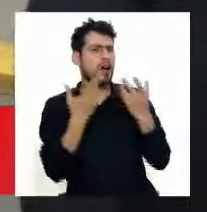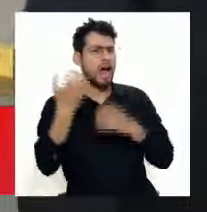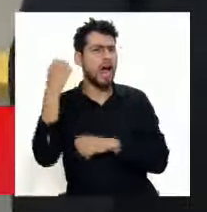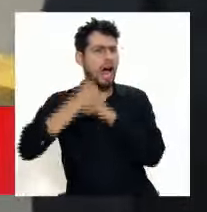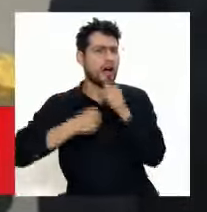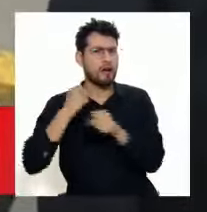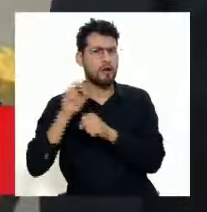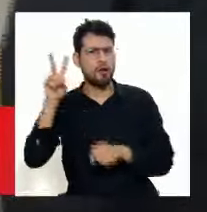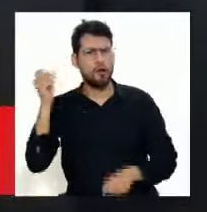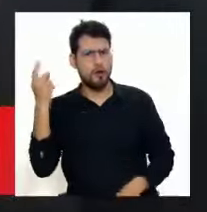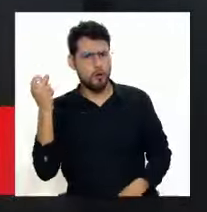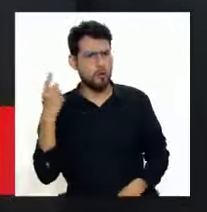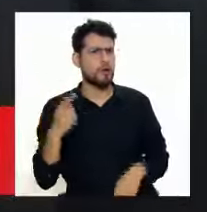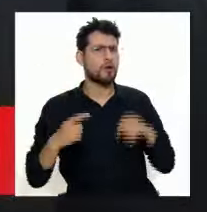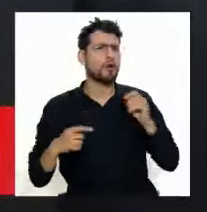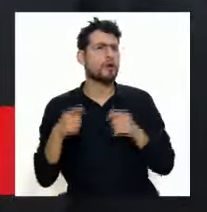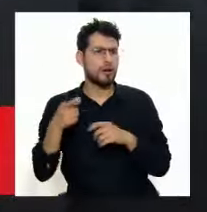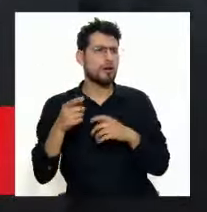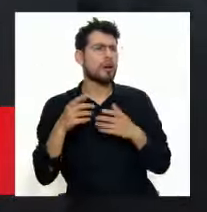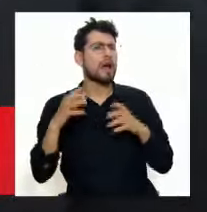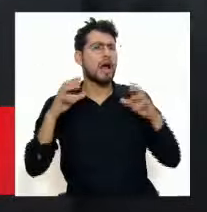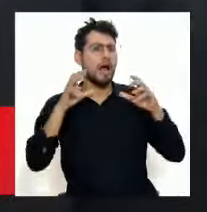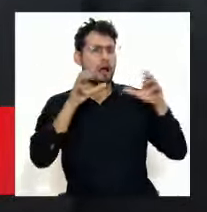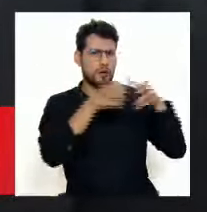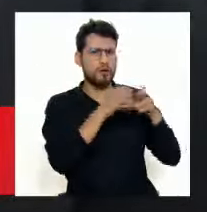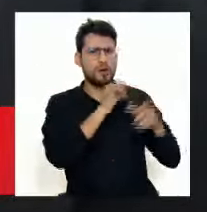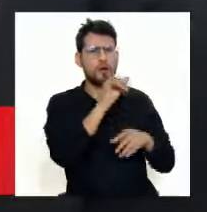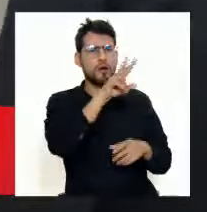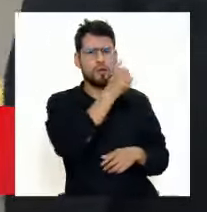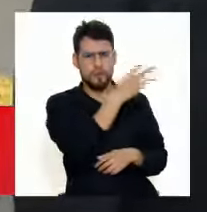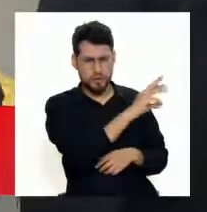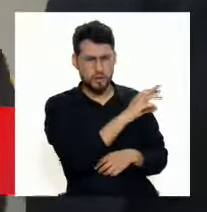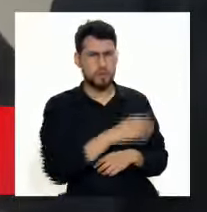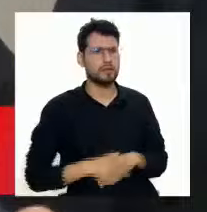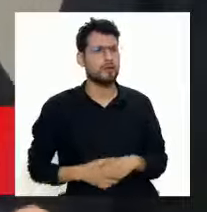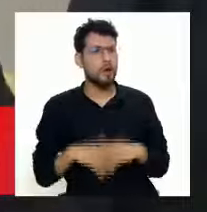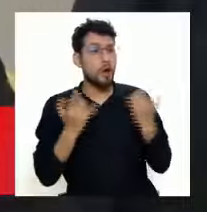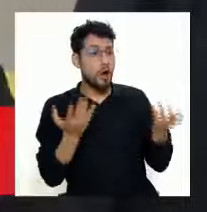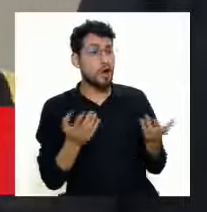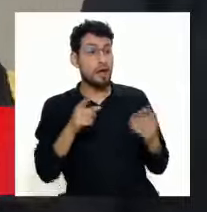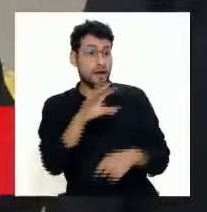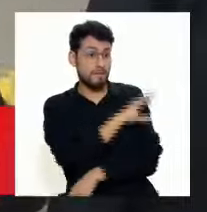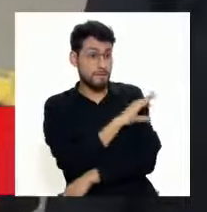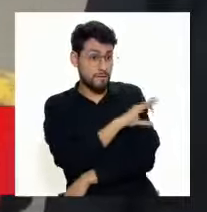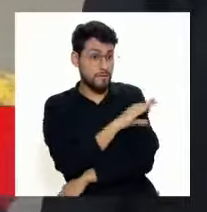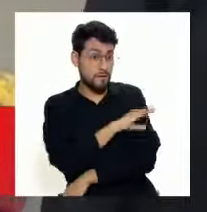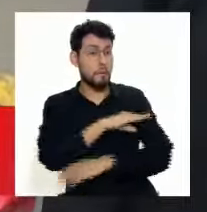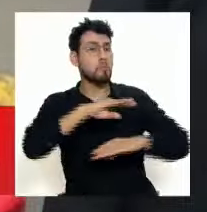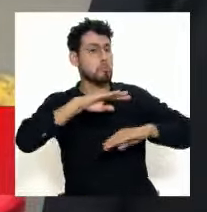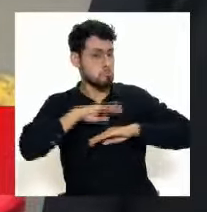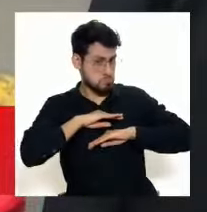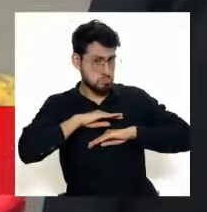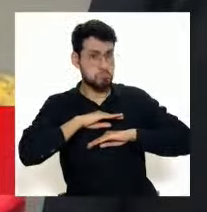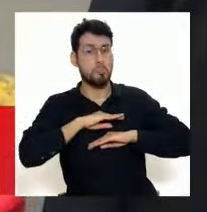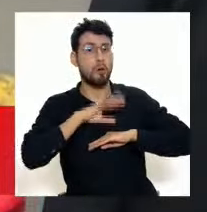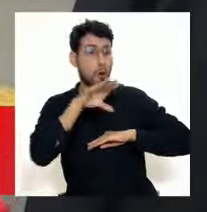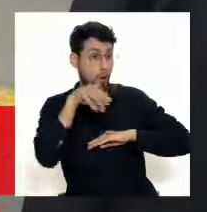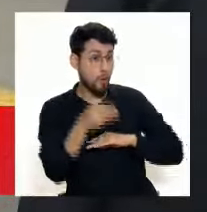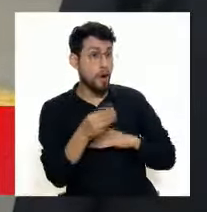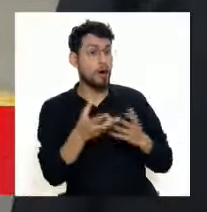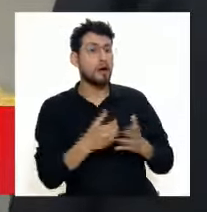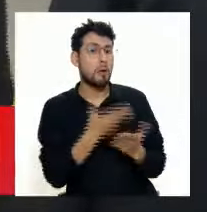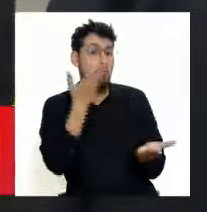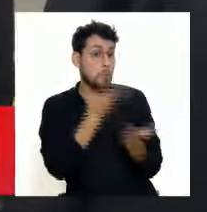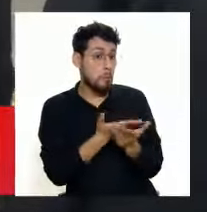año 2011, para la campaña del año 2016, con lo cual la fiscalía está satisfecha porque se